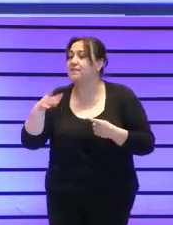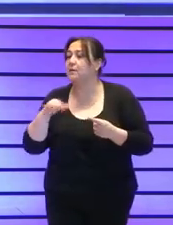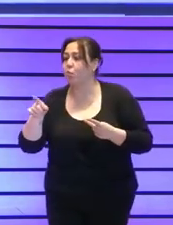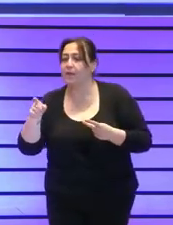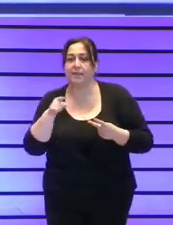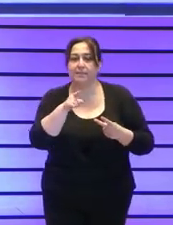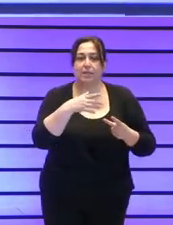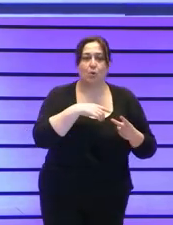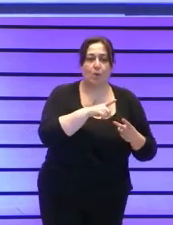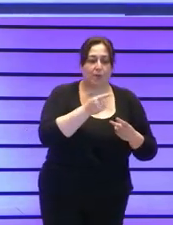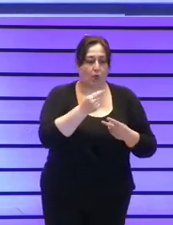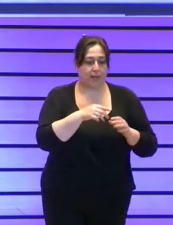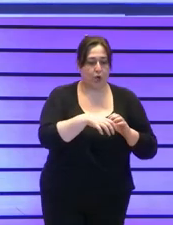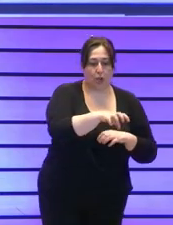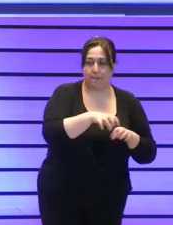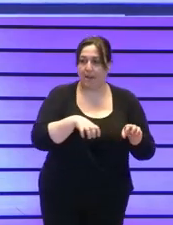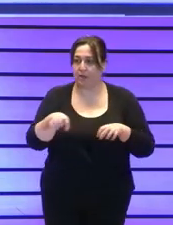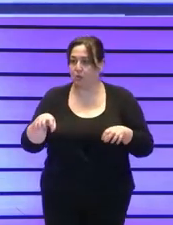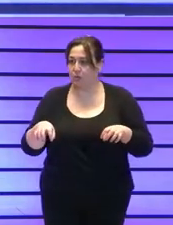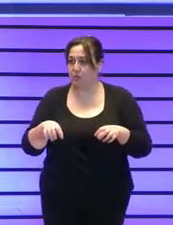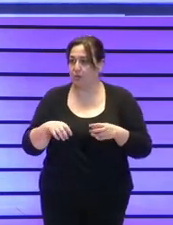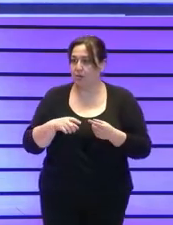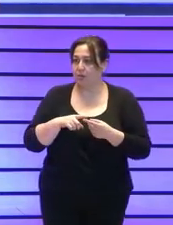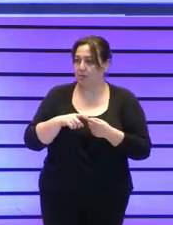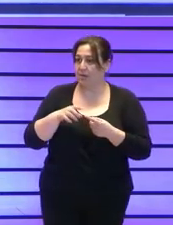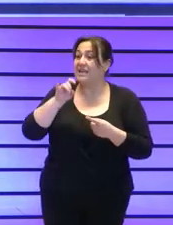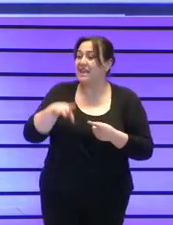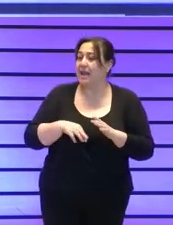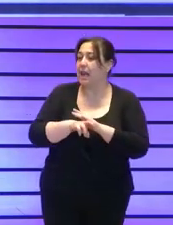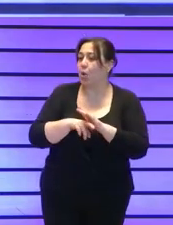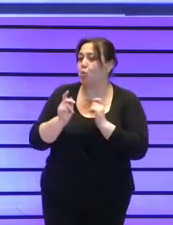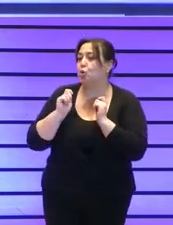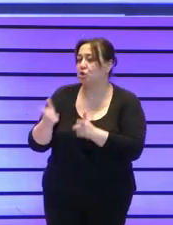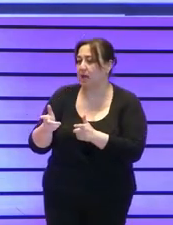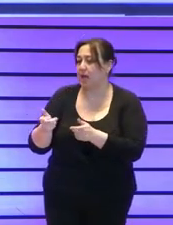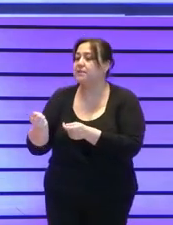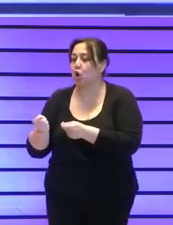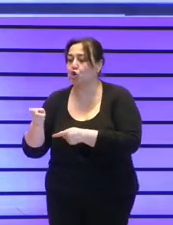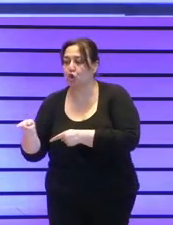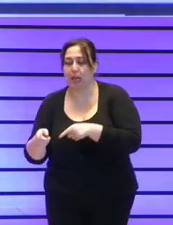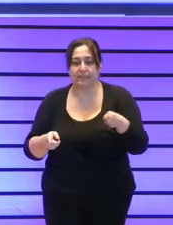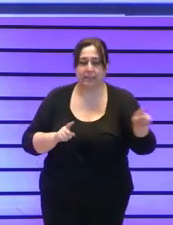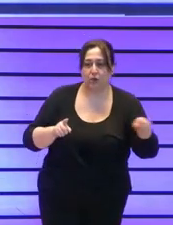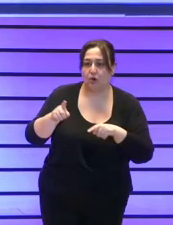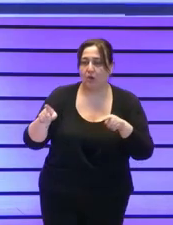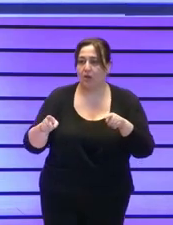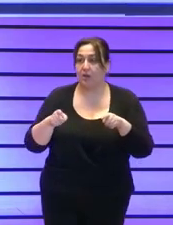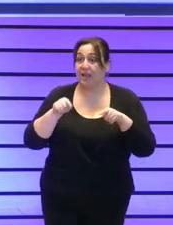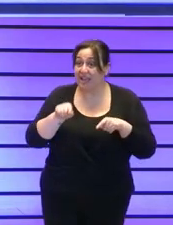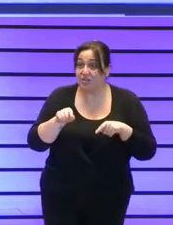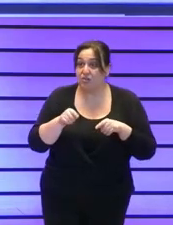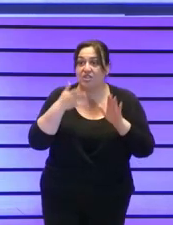y el reparto del dinero, que son quién tiene los recursos, los controla y quién los recibe, estás